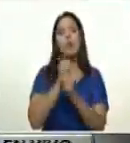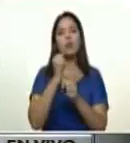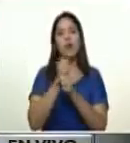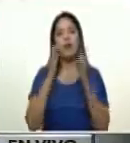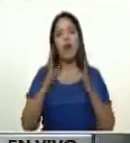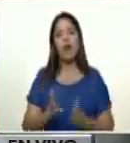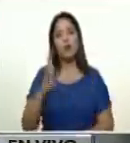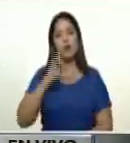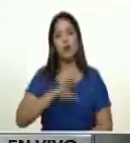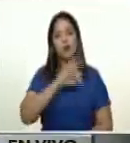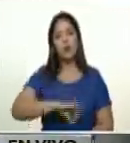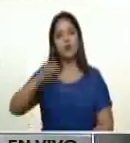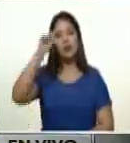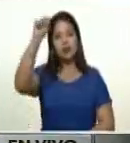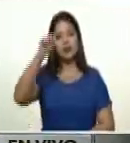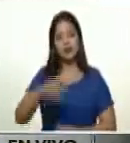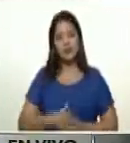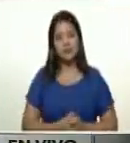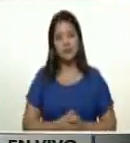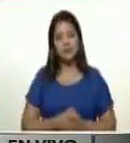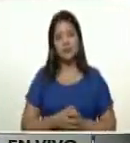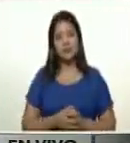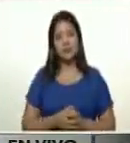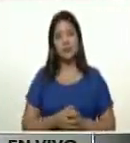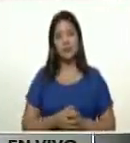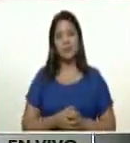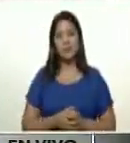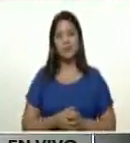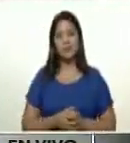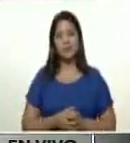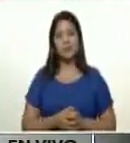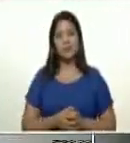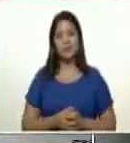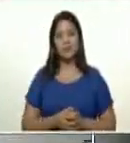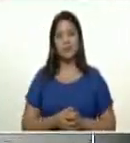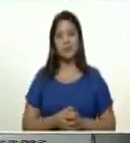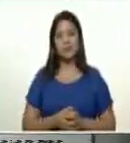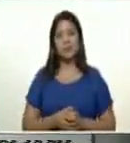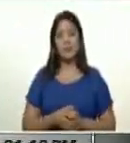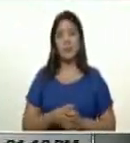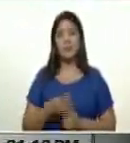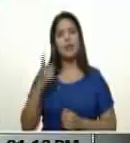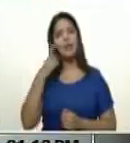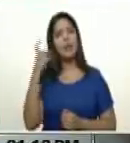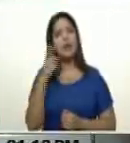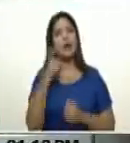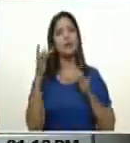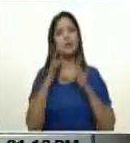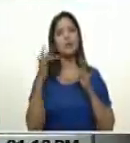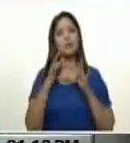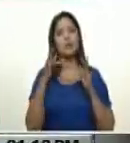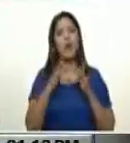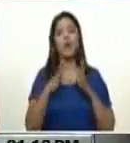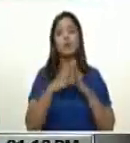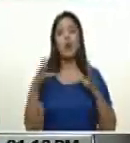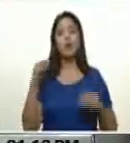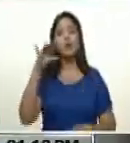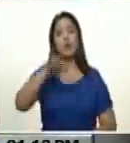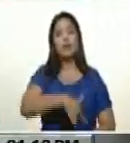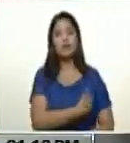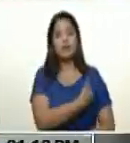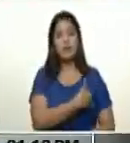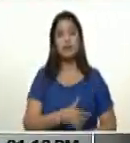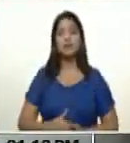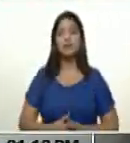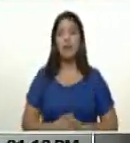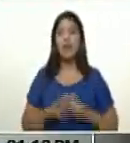de Trabajadores, ¿verdad?, que venían acompañando a los trabajadores, y si, nos buscamos la vinculación con la Universidad Politécnica Territorial,